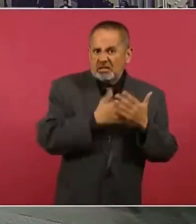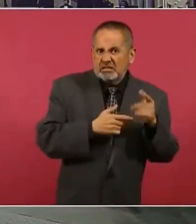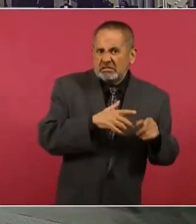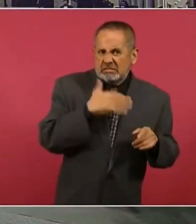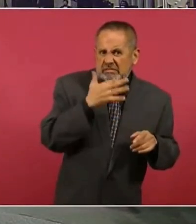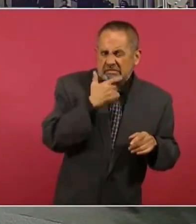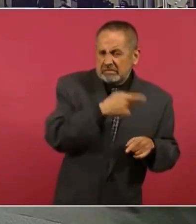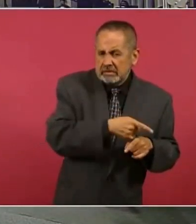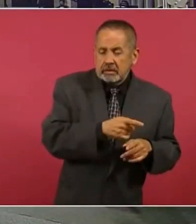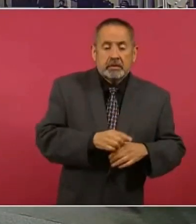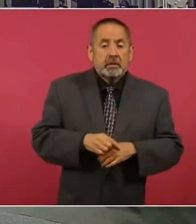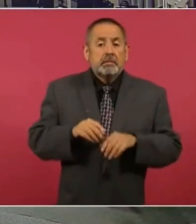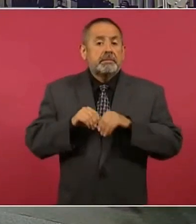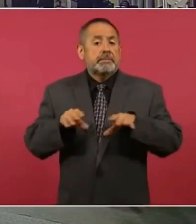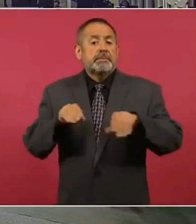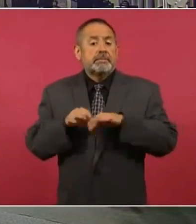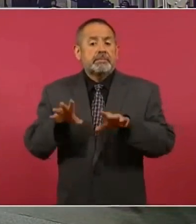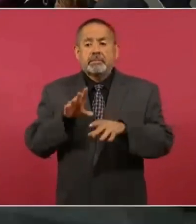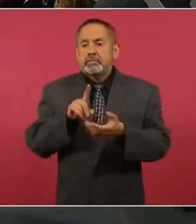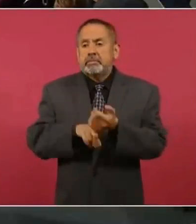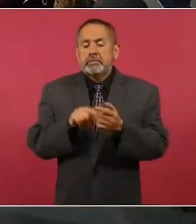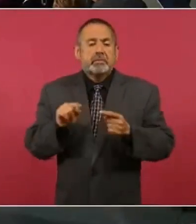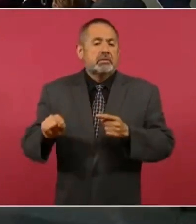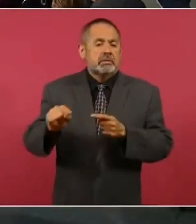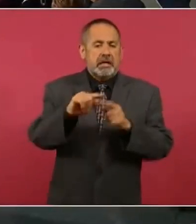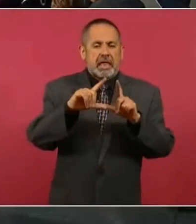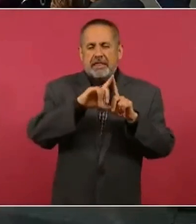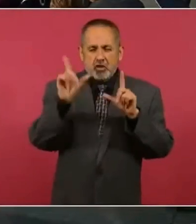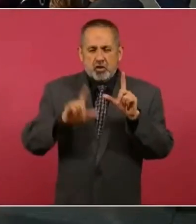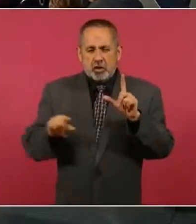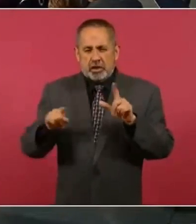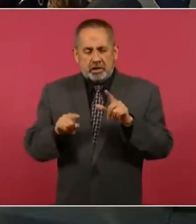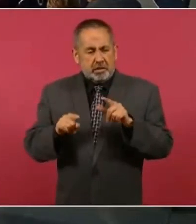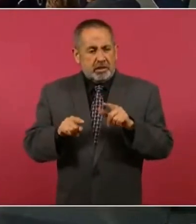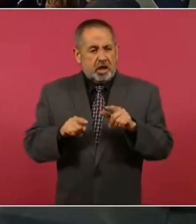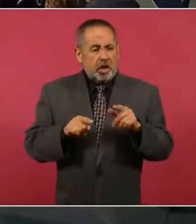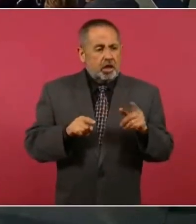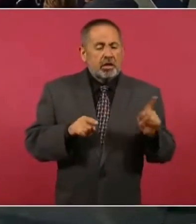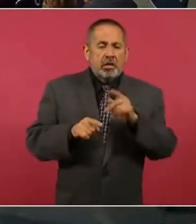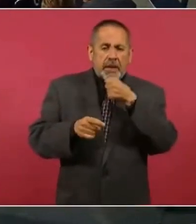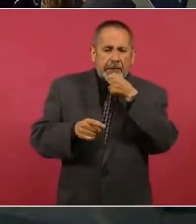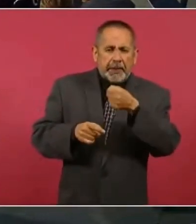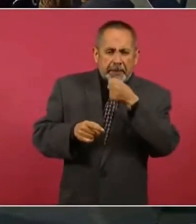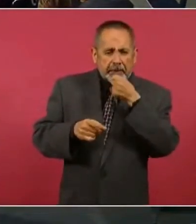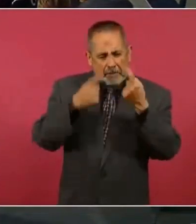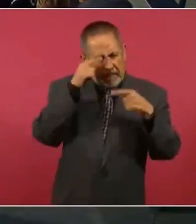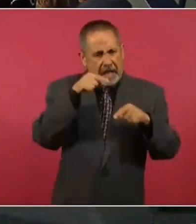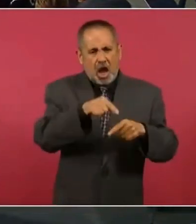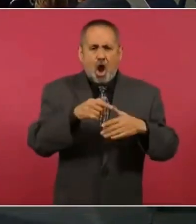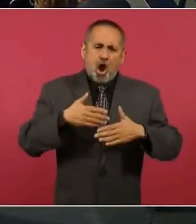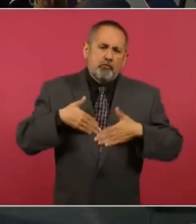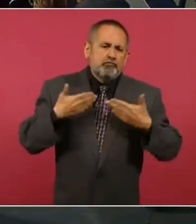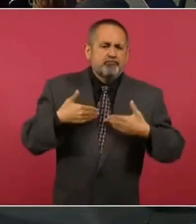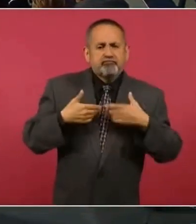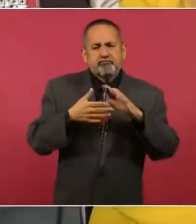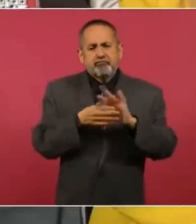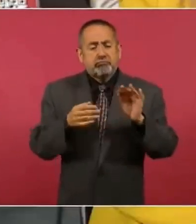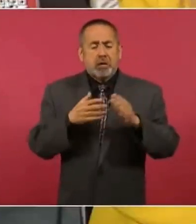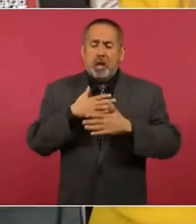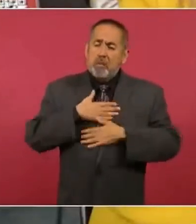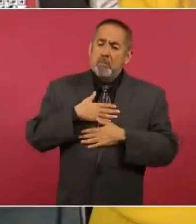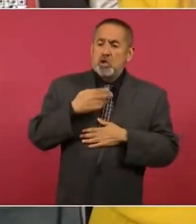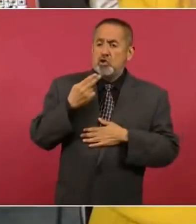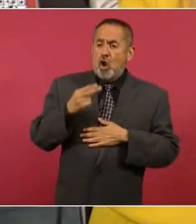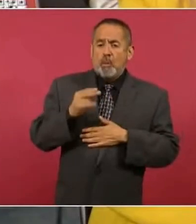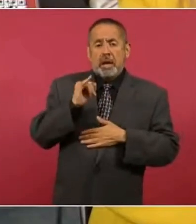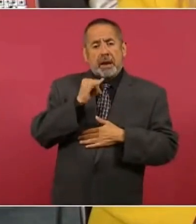muchos espacios informativos de los denominados de cobertura nacional le abrieron espacios para tratar de limpiar el honor que